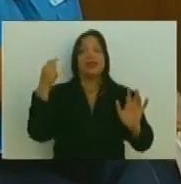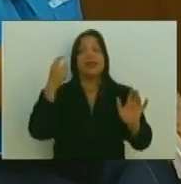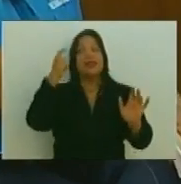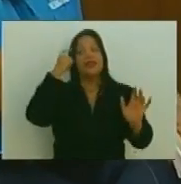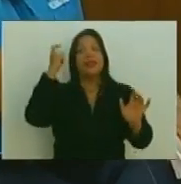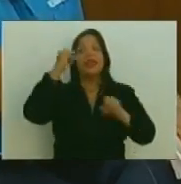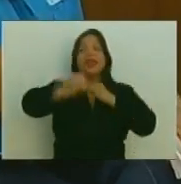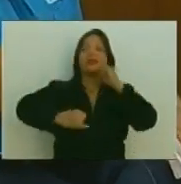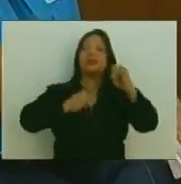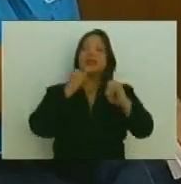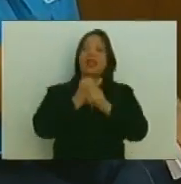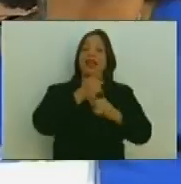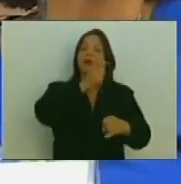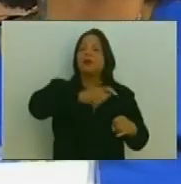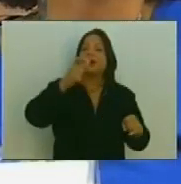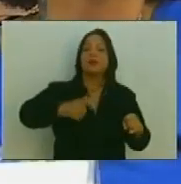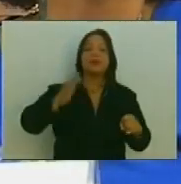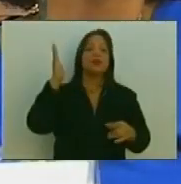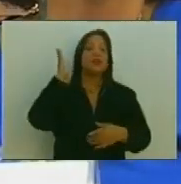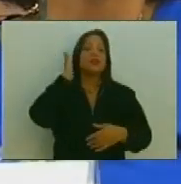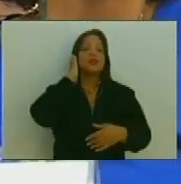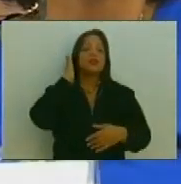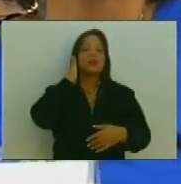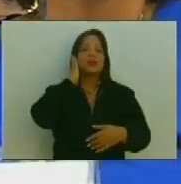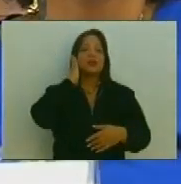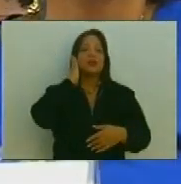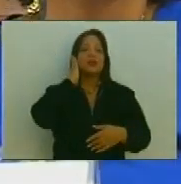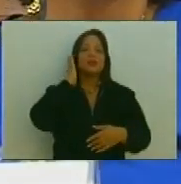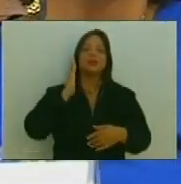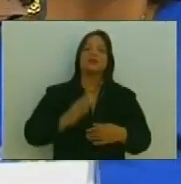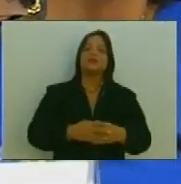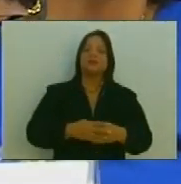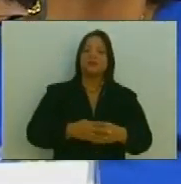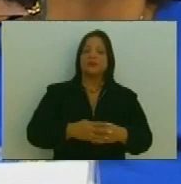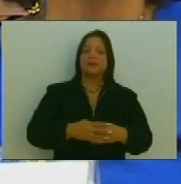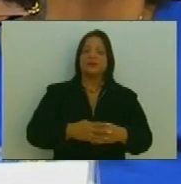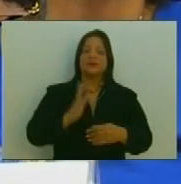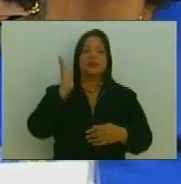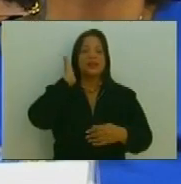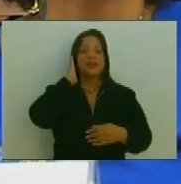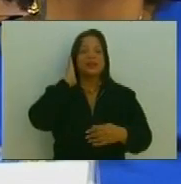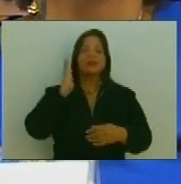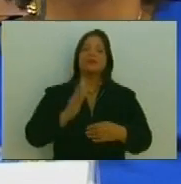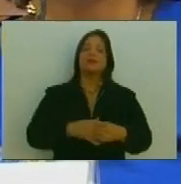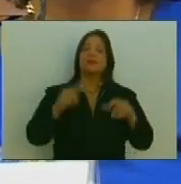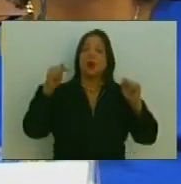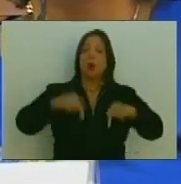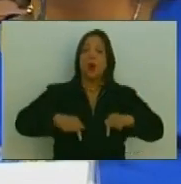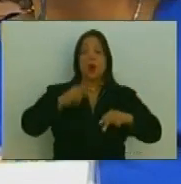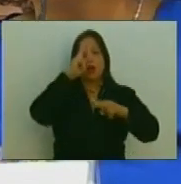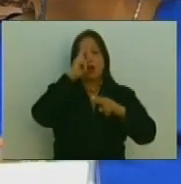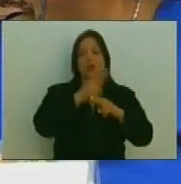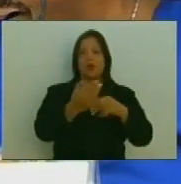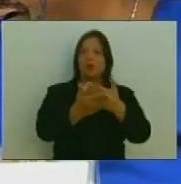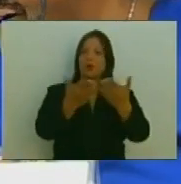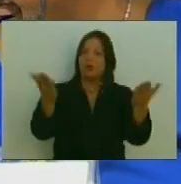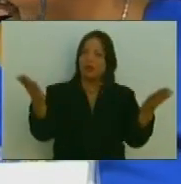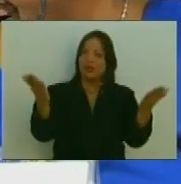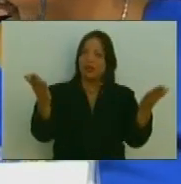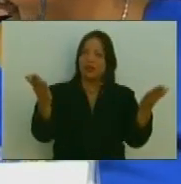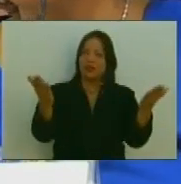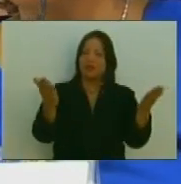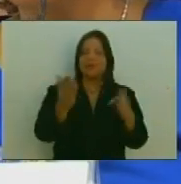Día Internacional de las Personas con Discapacidad Auditiva. Hoy, en nombre de todos ustedes,